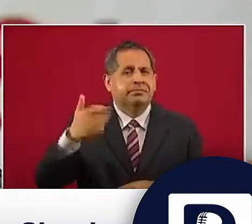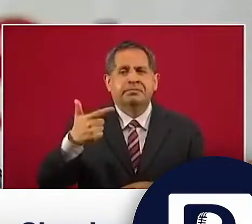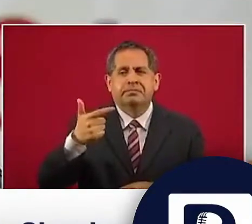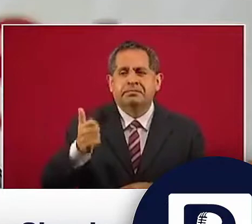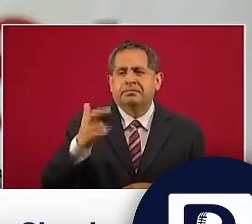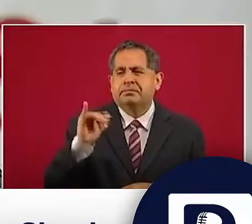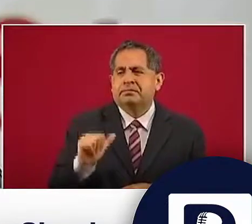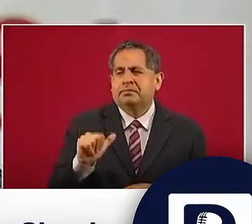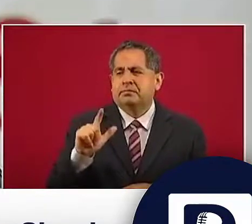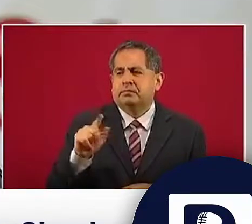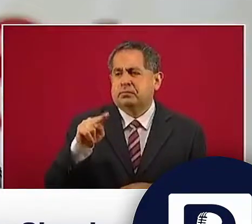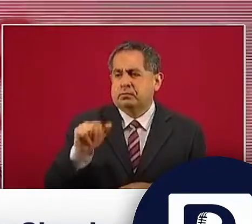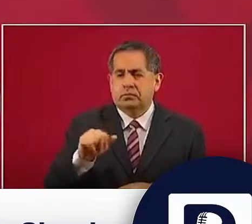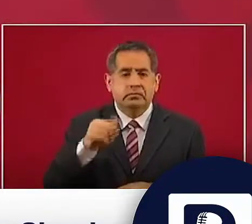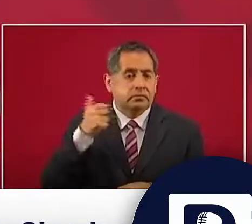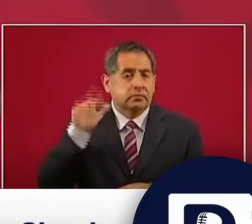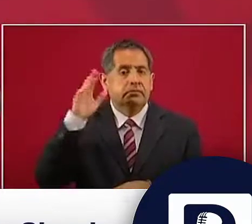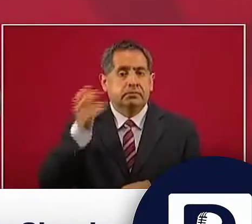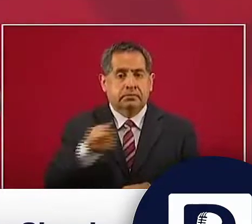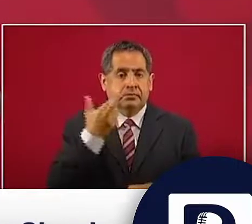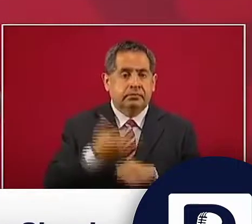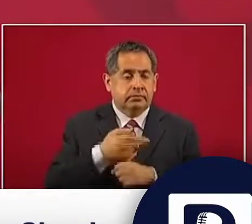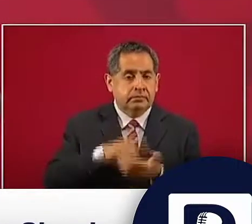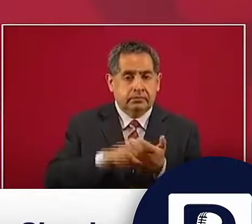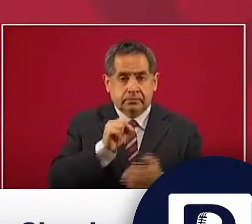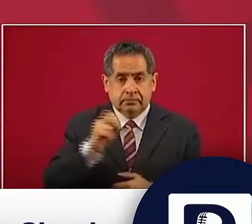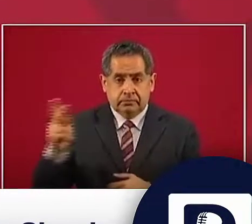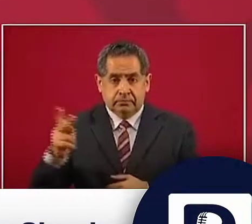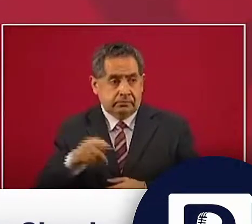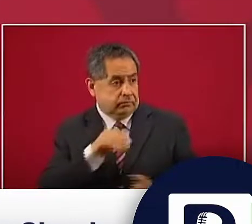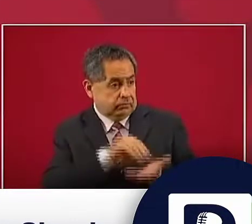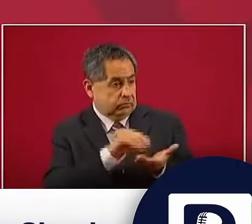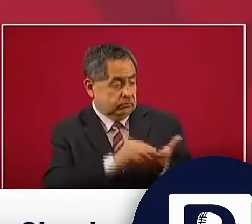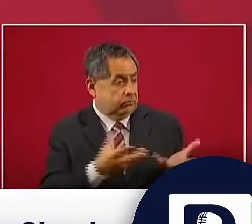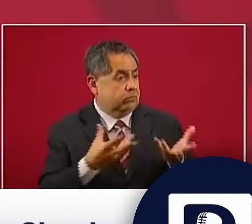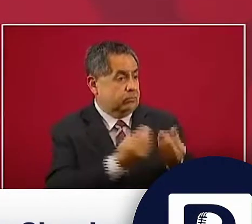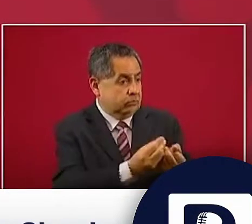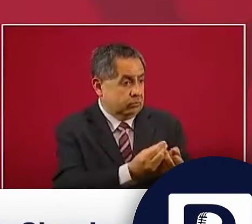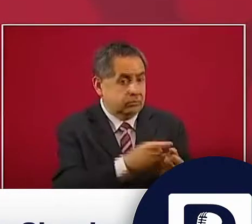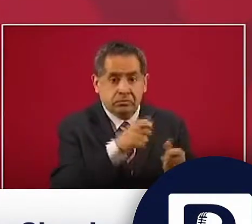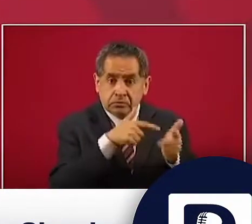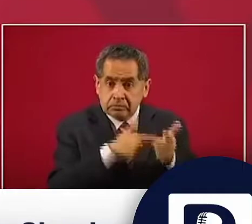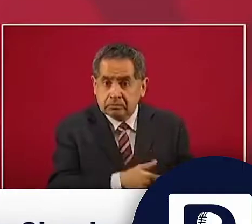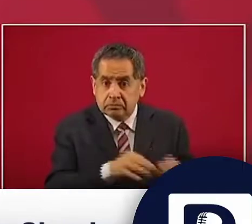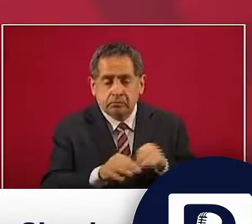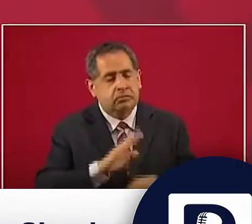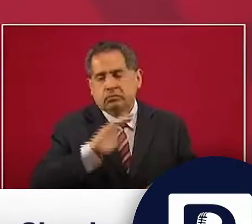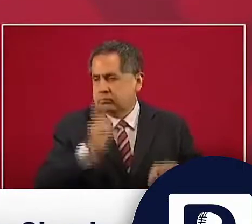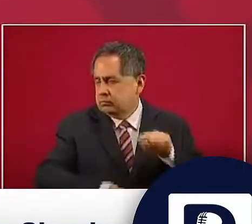fue secretario de Seguridad Pública. En el tiempo que él